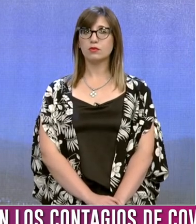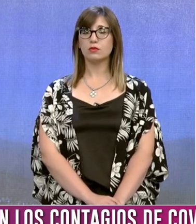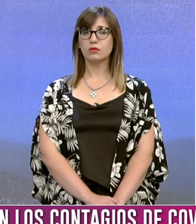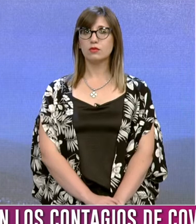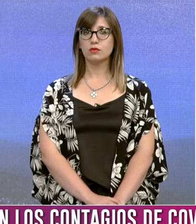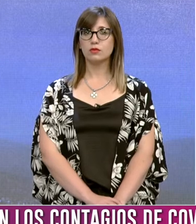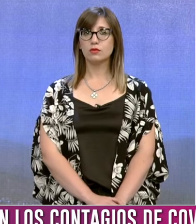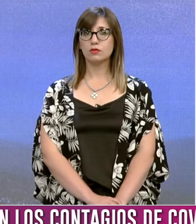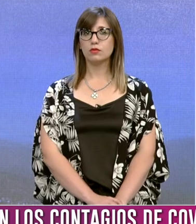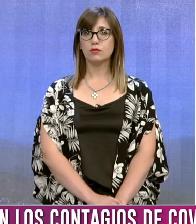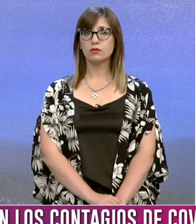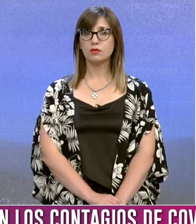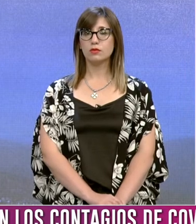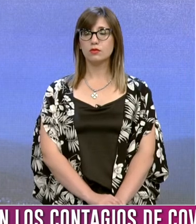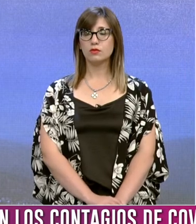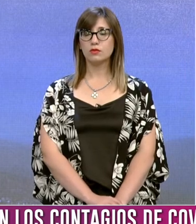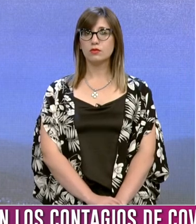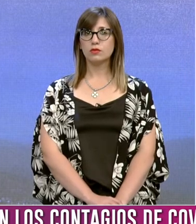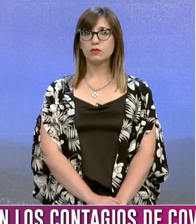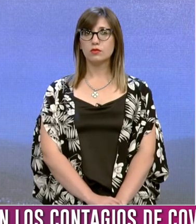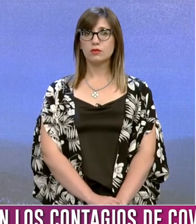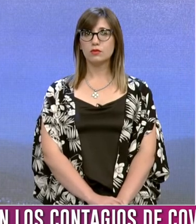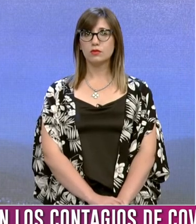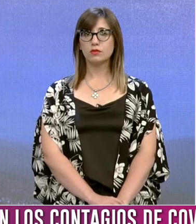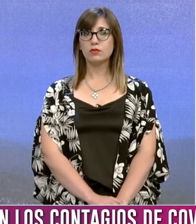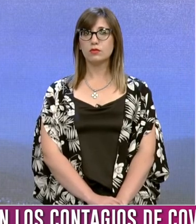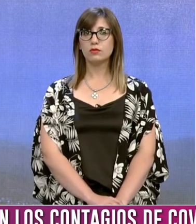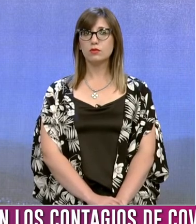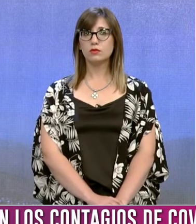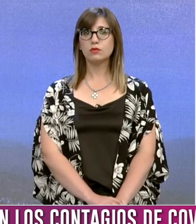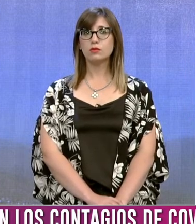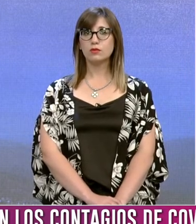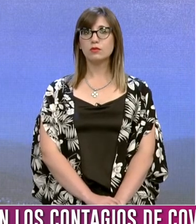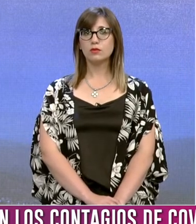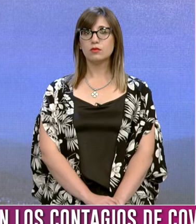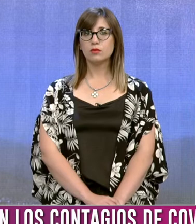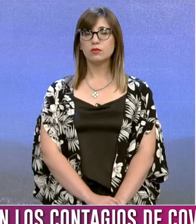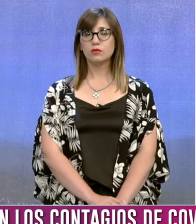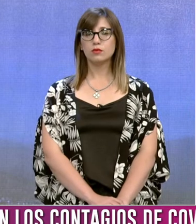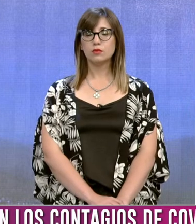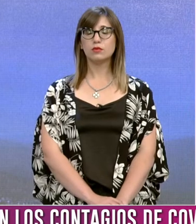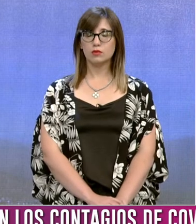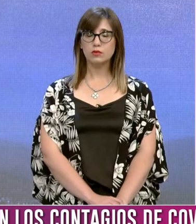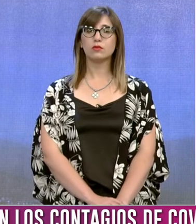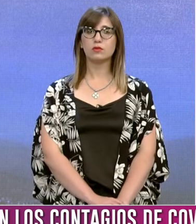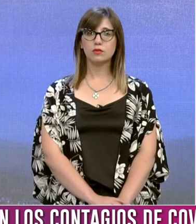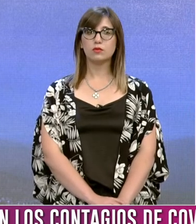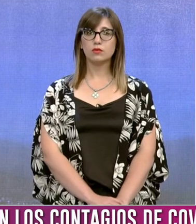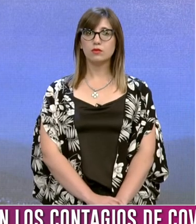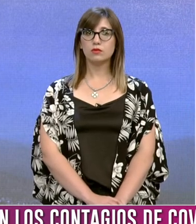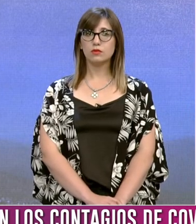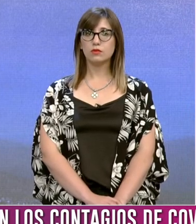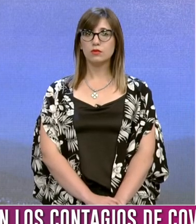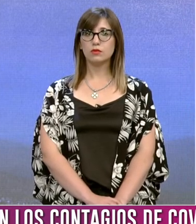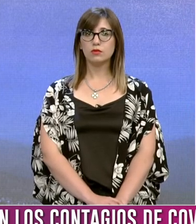individuales y también en lo que se ve a fin del día cuando se saca el informe.